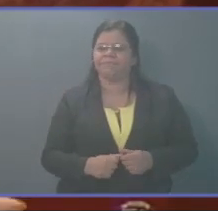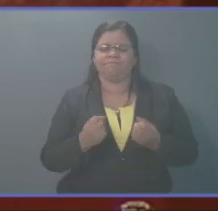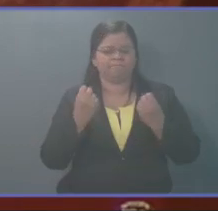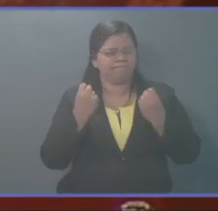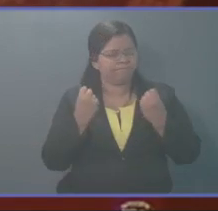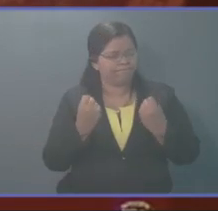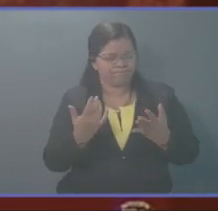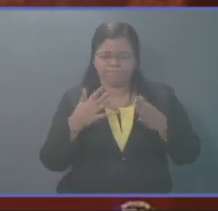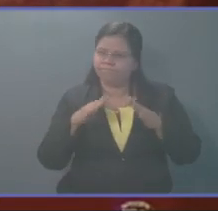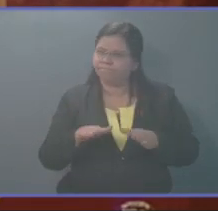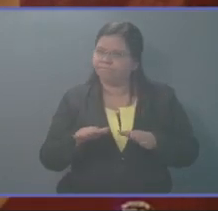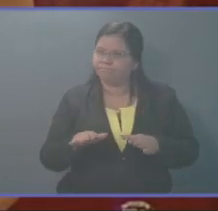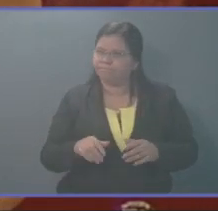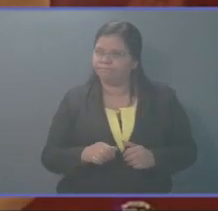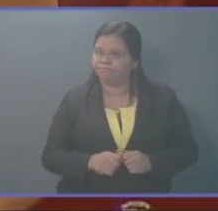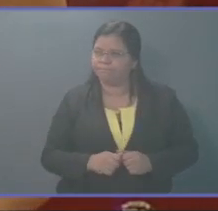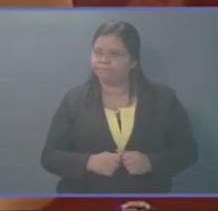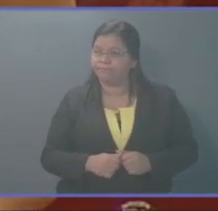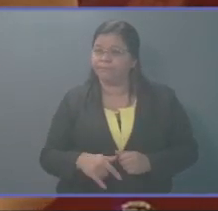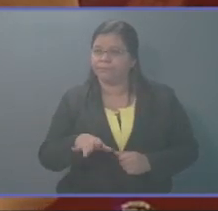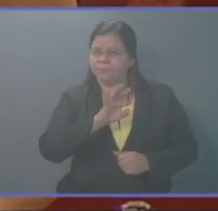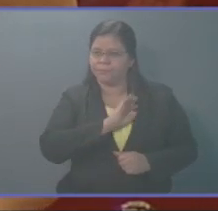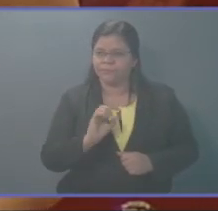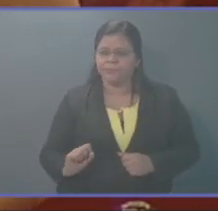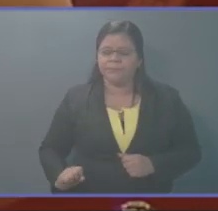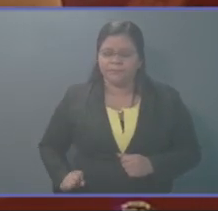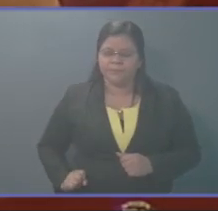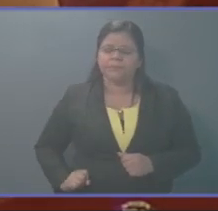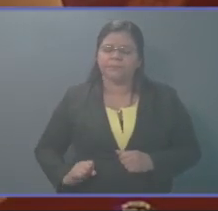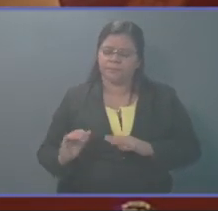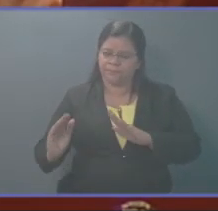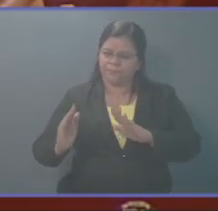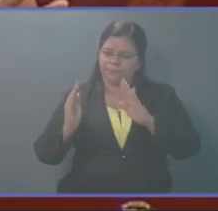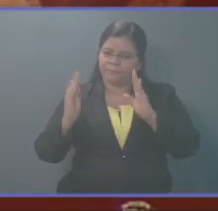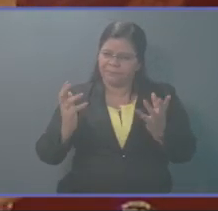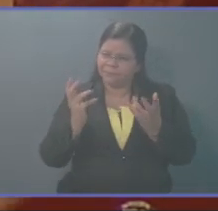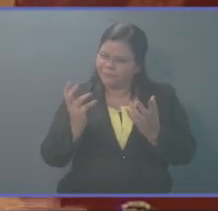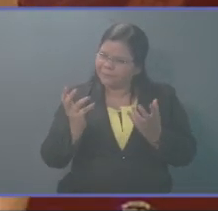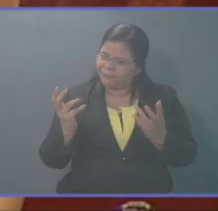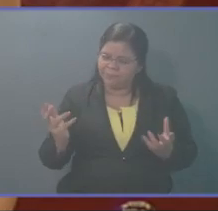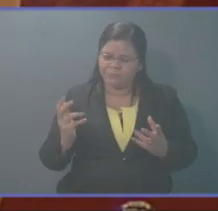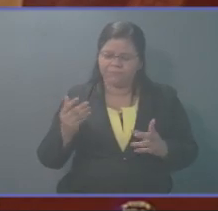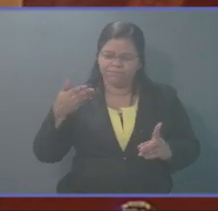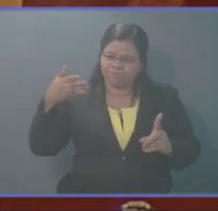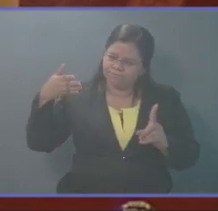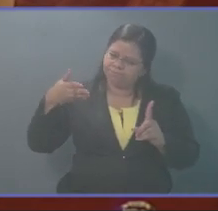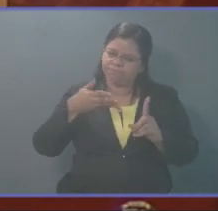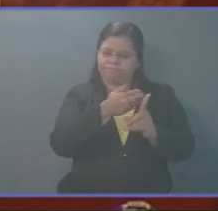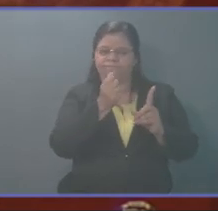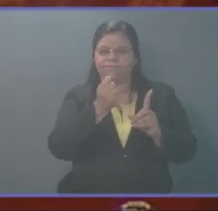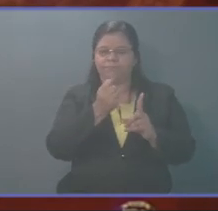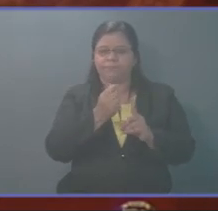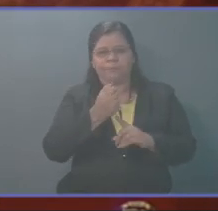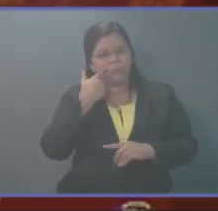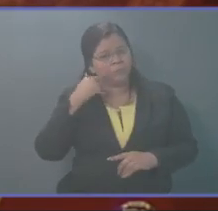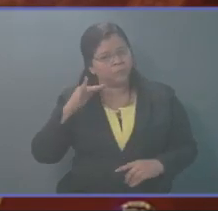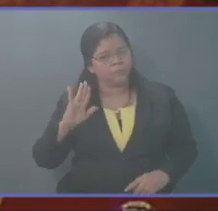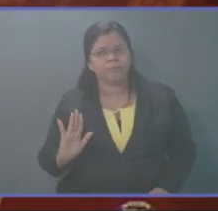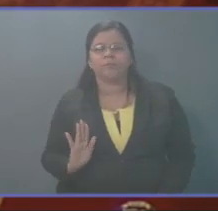muchísimas gracias. El Salvador enfrenta múltiples retos, entre